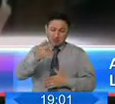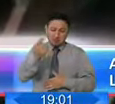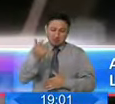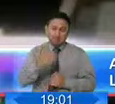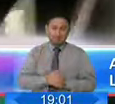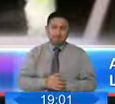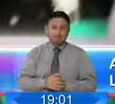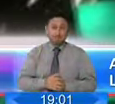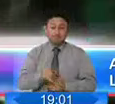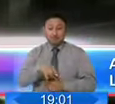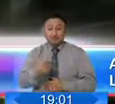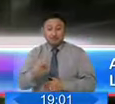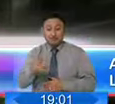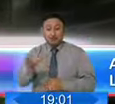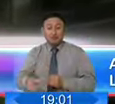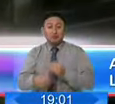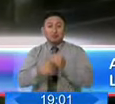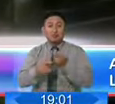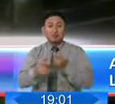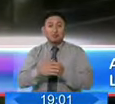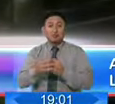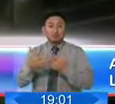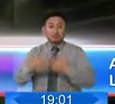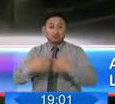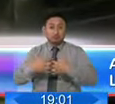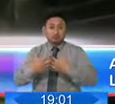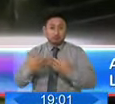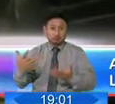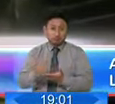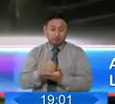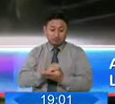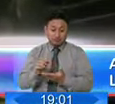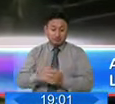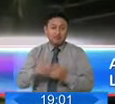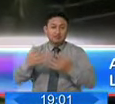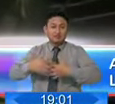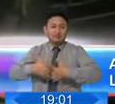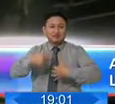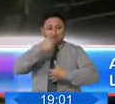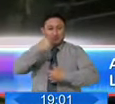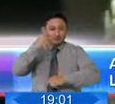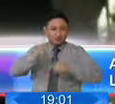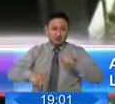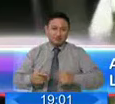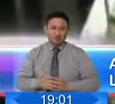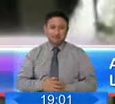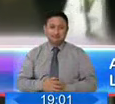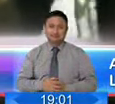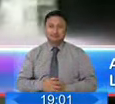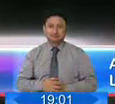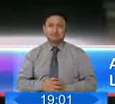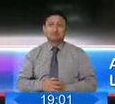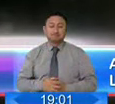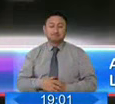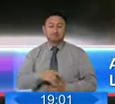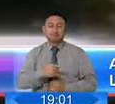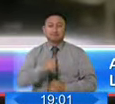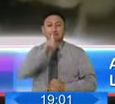más las ganancias ilícitas que dejan de recibir con la elaboración del estupefaciente. Asimismo, se